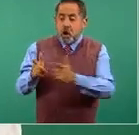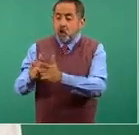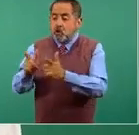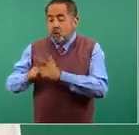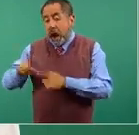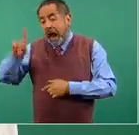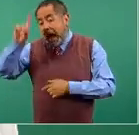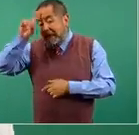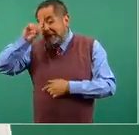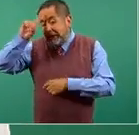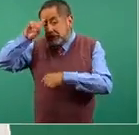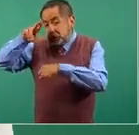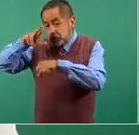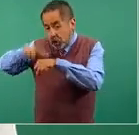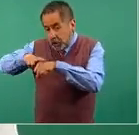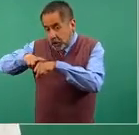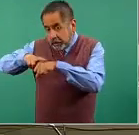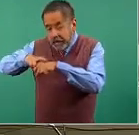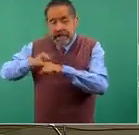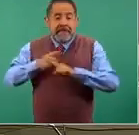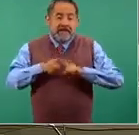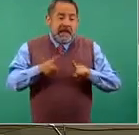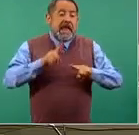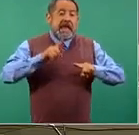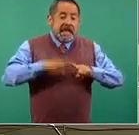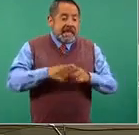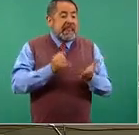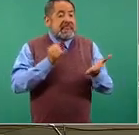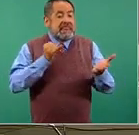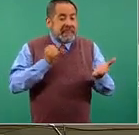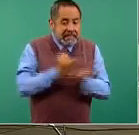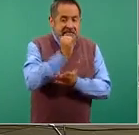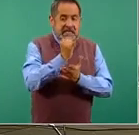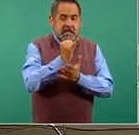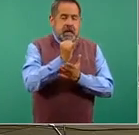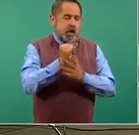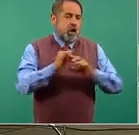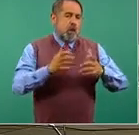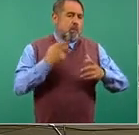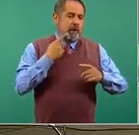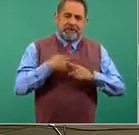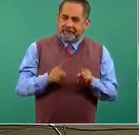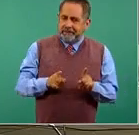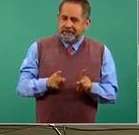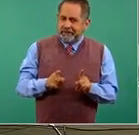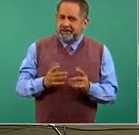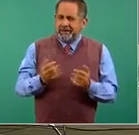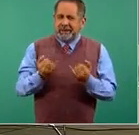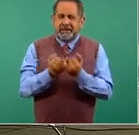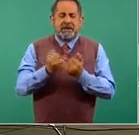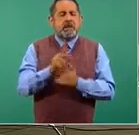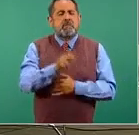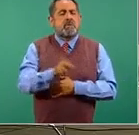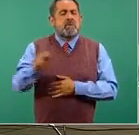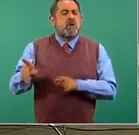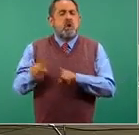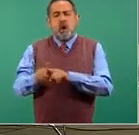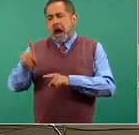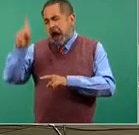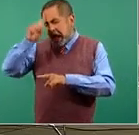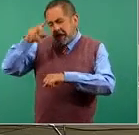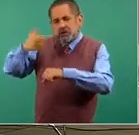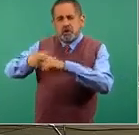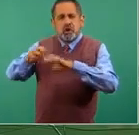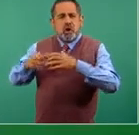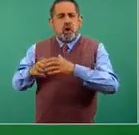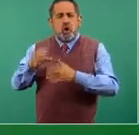técnico asesor y otra es quién hace la política. Esto es análogo al grupo de asesoría estratégica que tiene